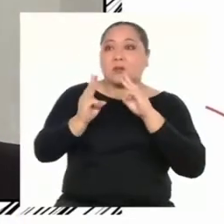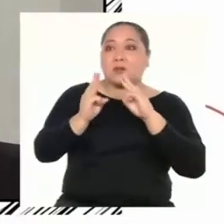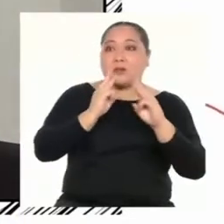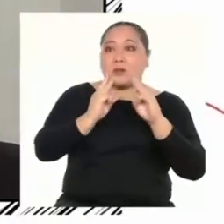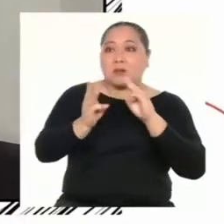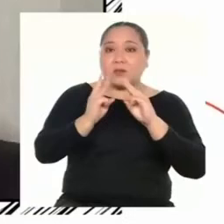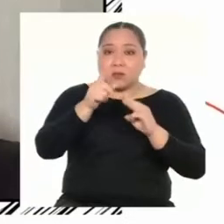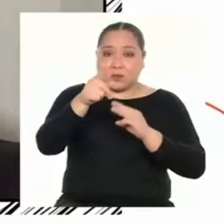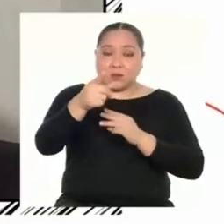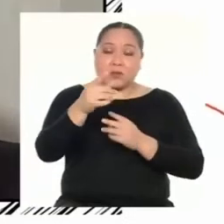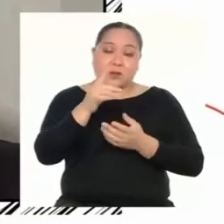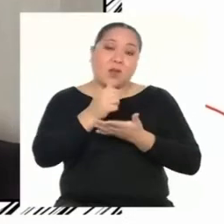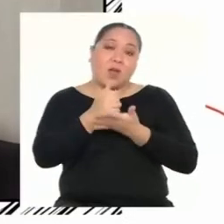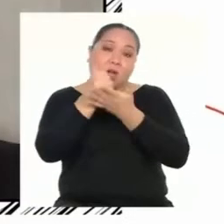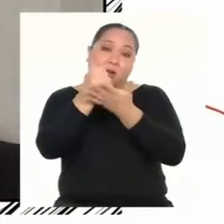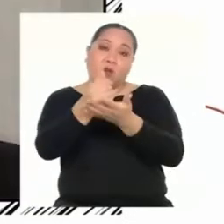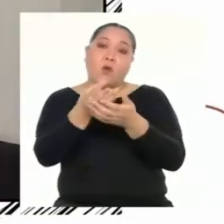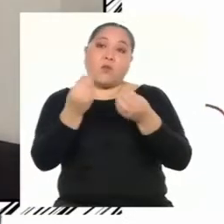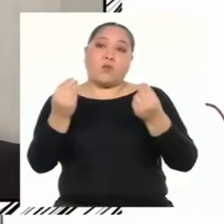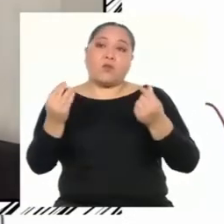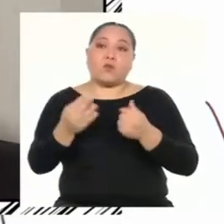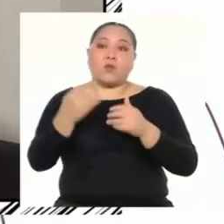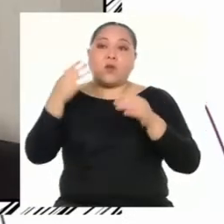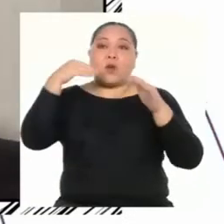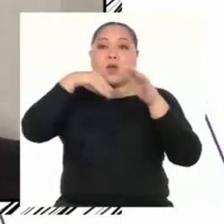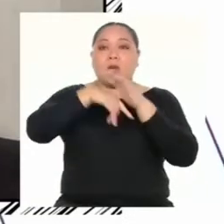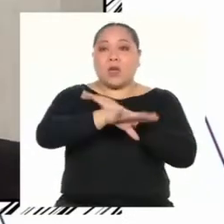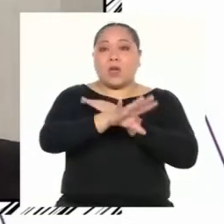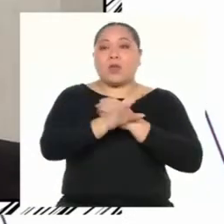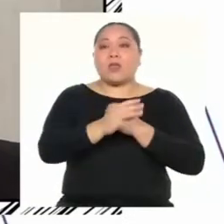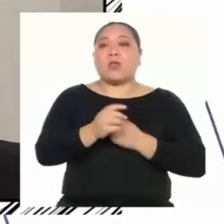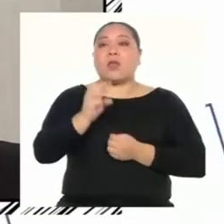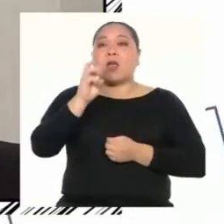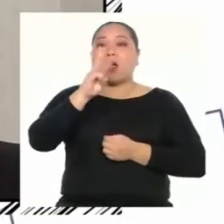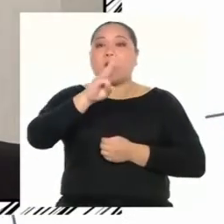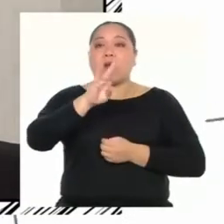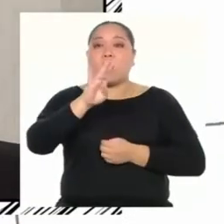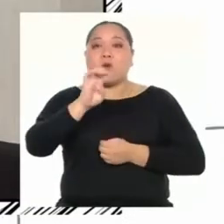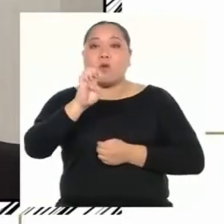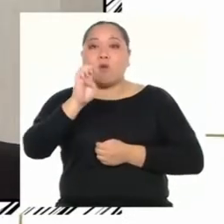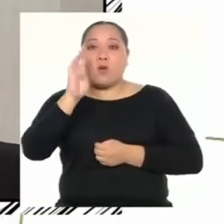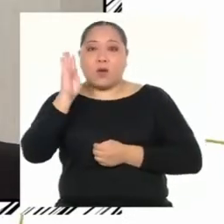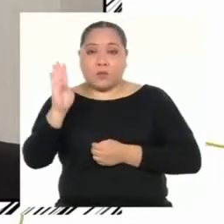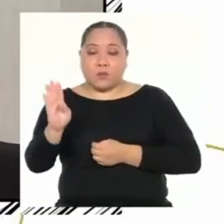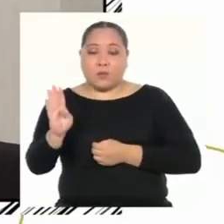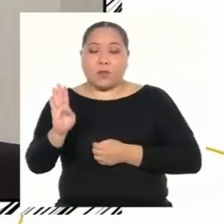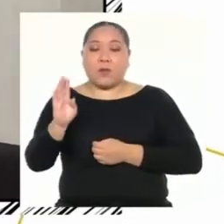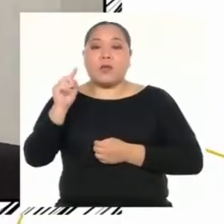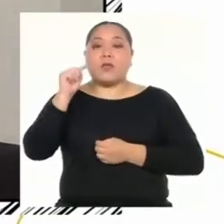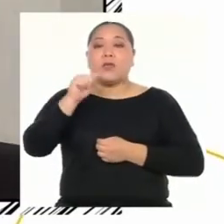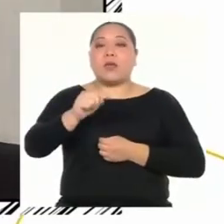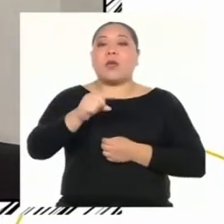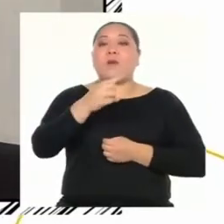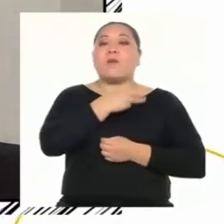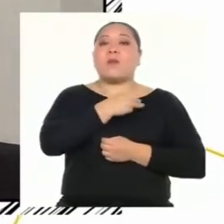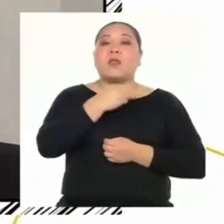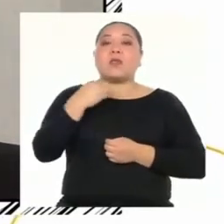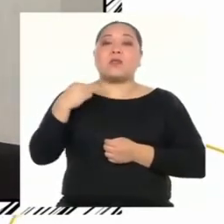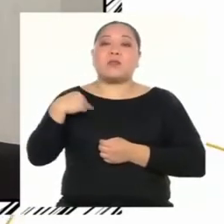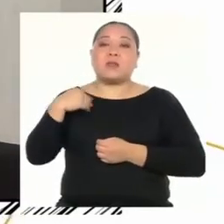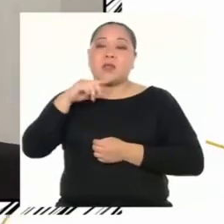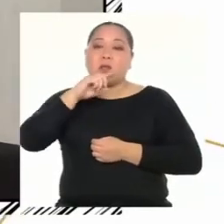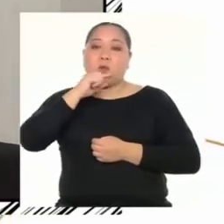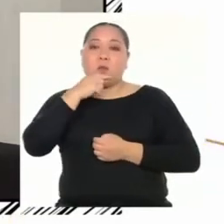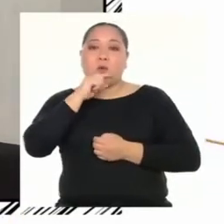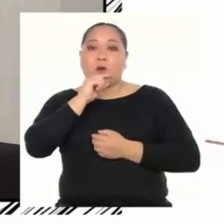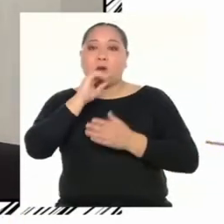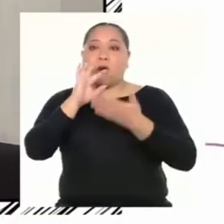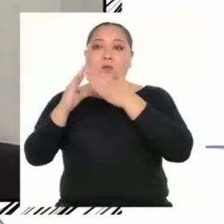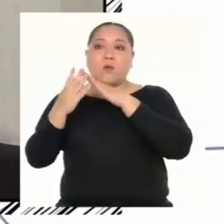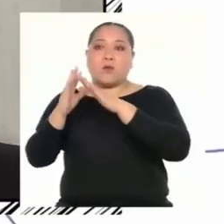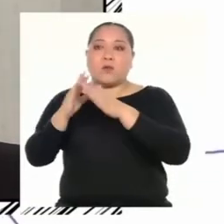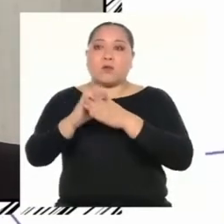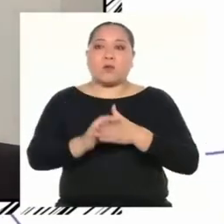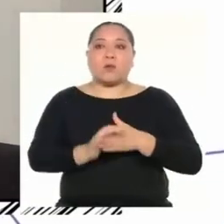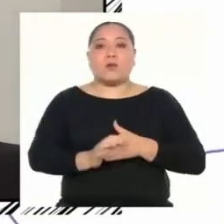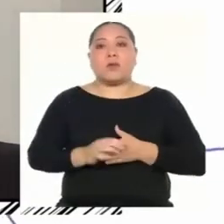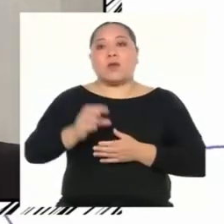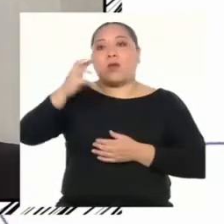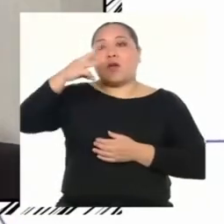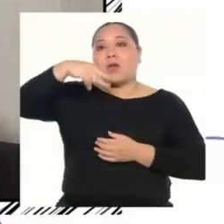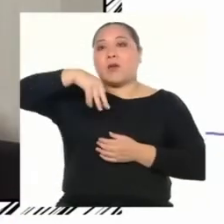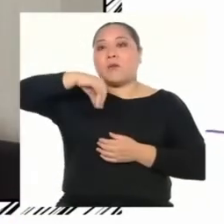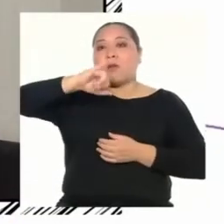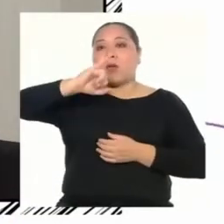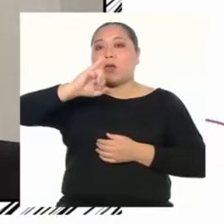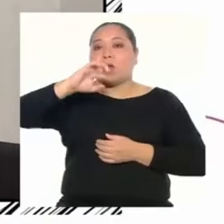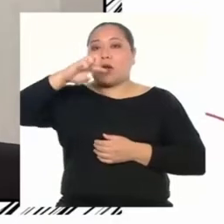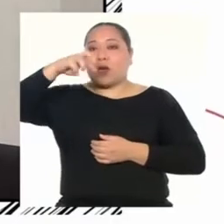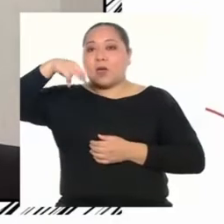que es tan útil, entran a la página del Ministerio de la Mujer y Poblaciones Vulnerables, que es